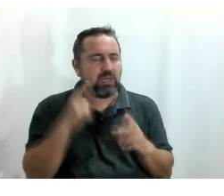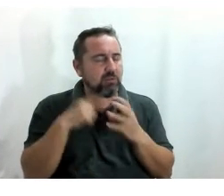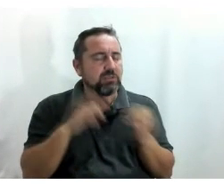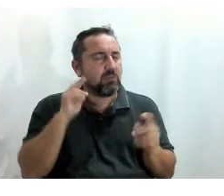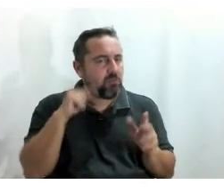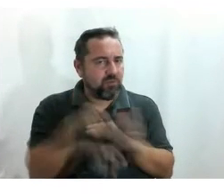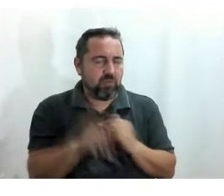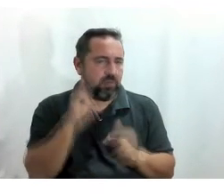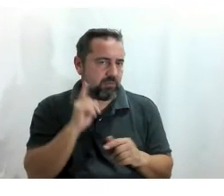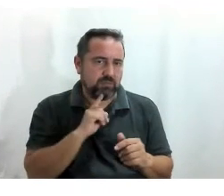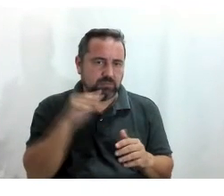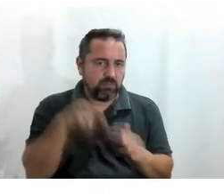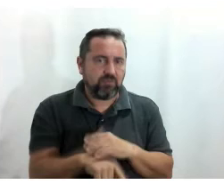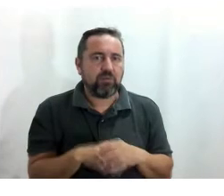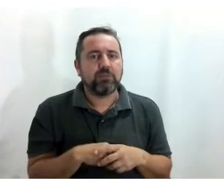profunda.